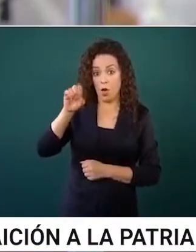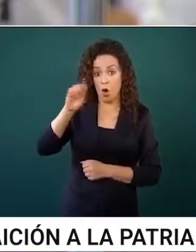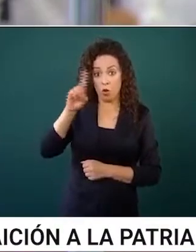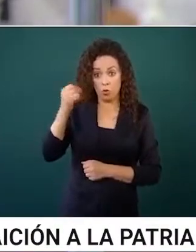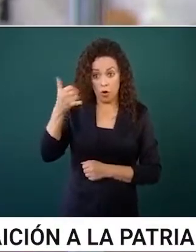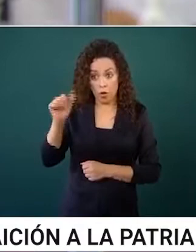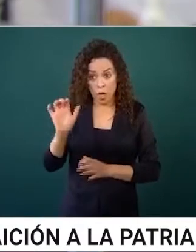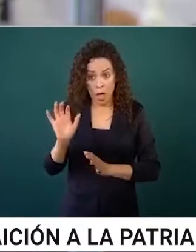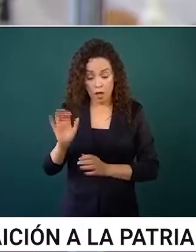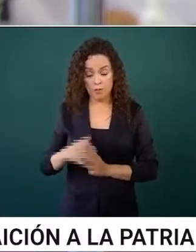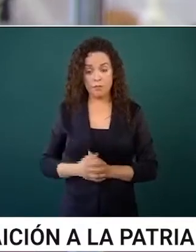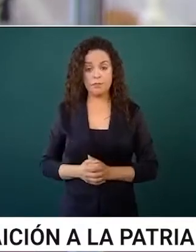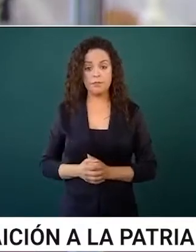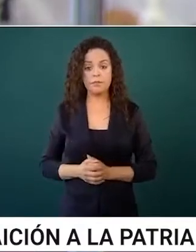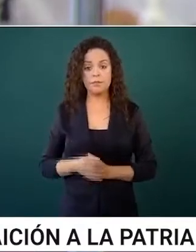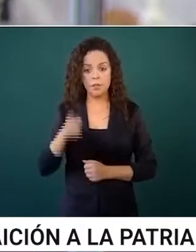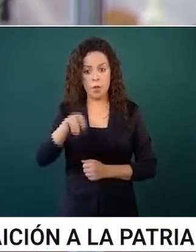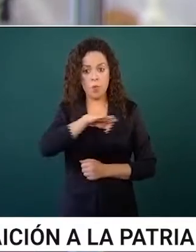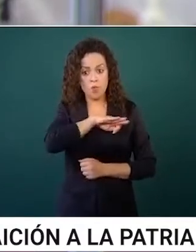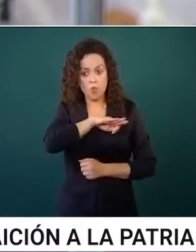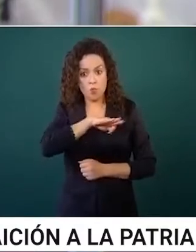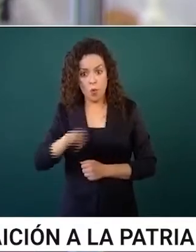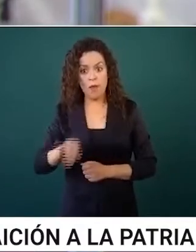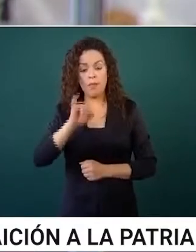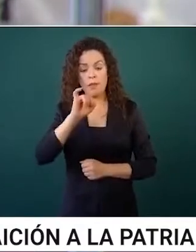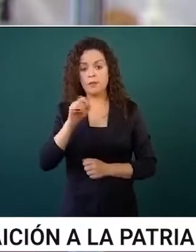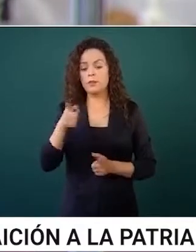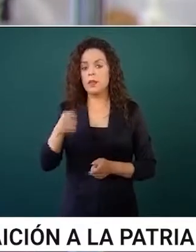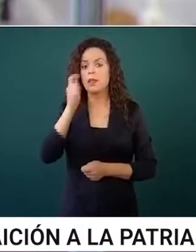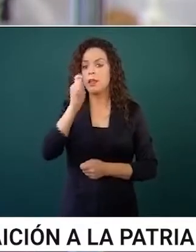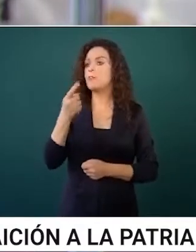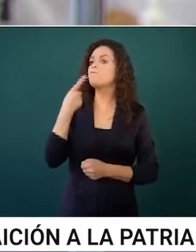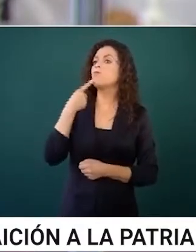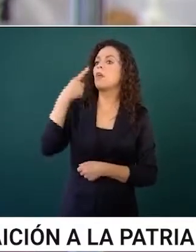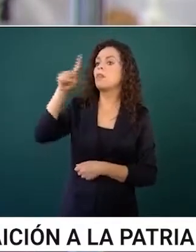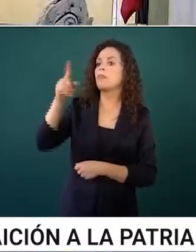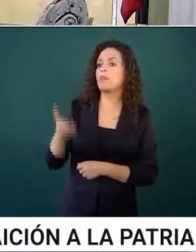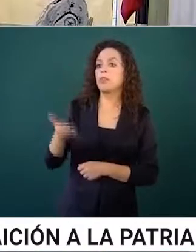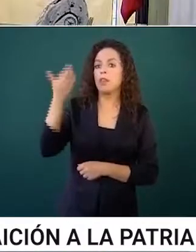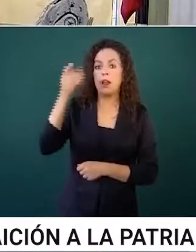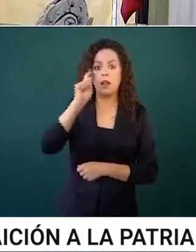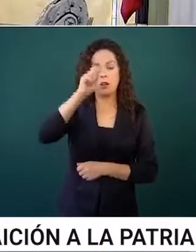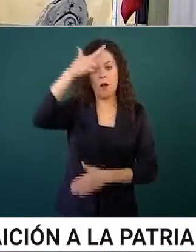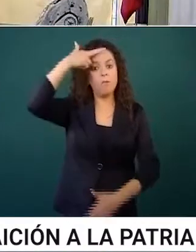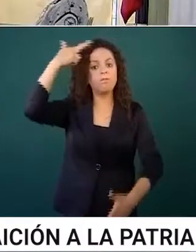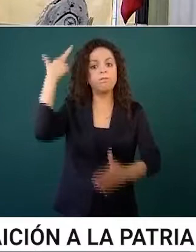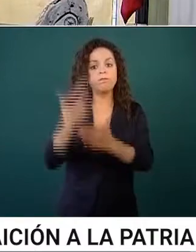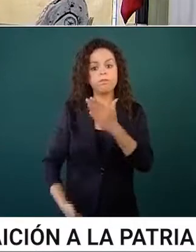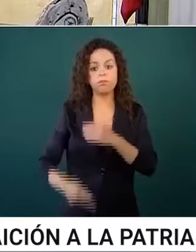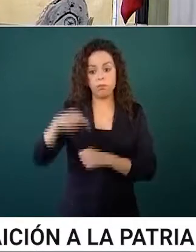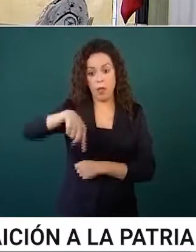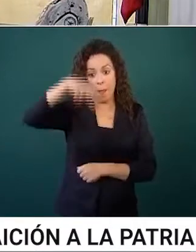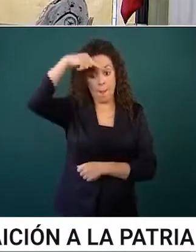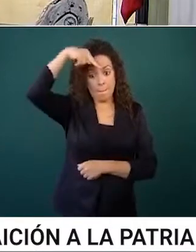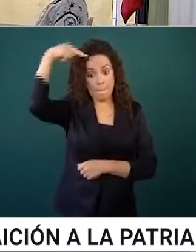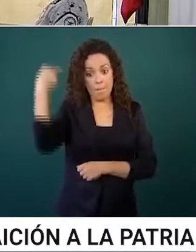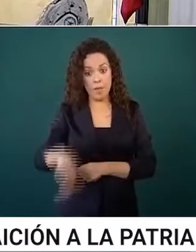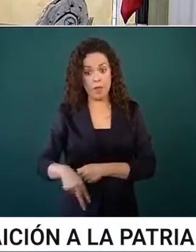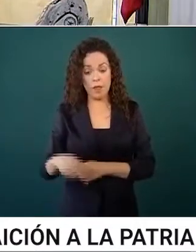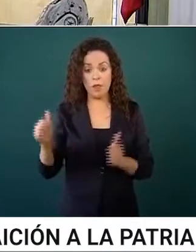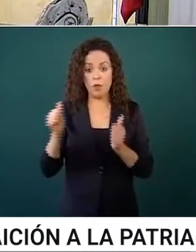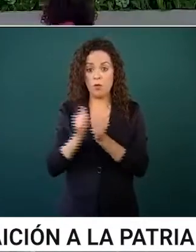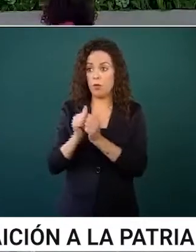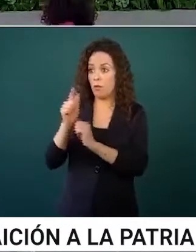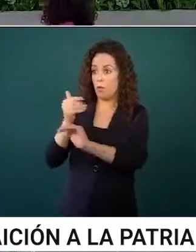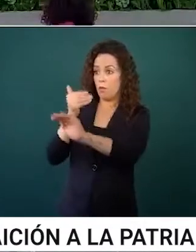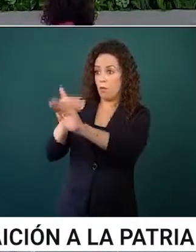dijo que la Suprema Corte de Justicia y la Fiscalía General de la República Deben resolver si se configura el delito de traición a la patria en contra de Enrique Peña